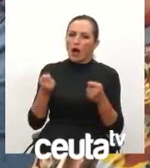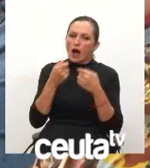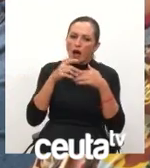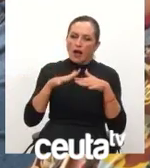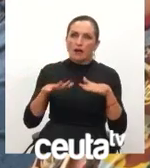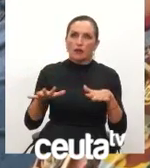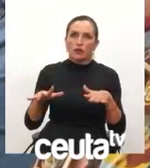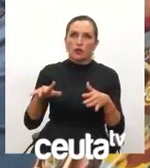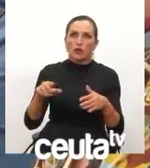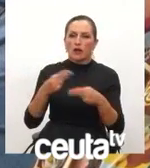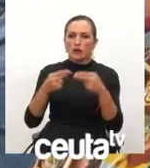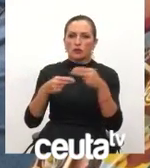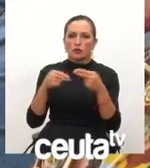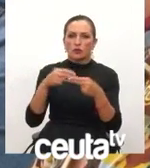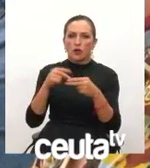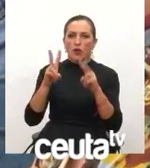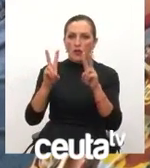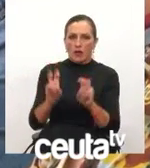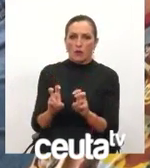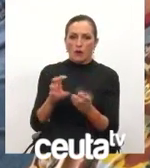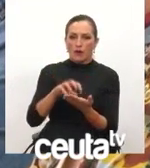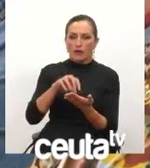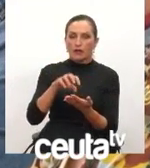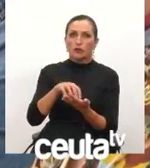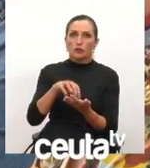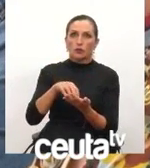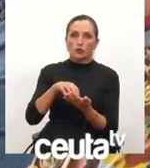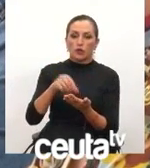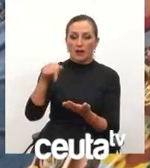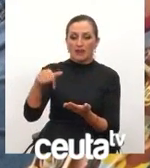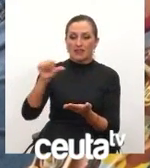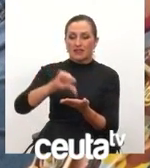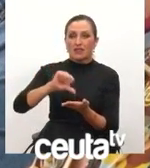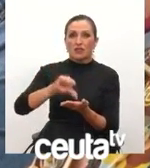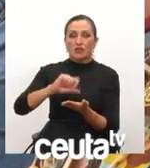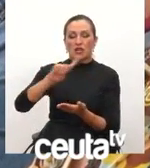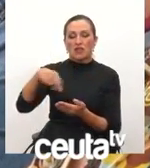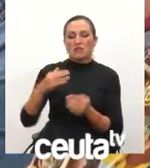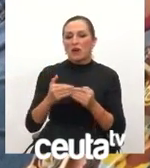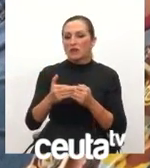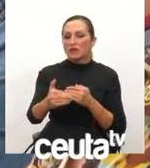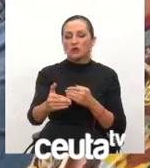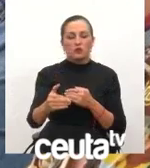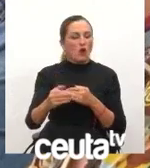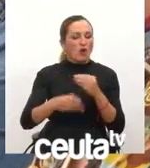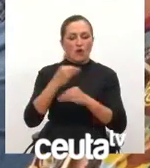de construcción de nuevas infraestructuras para la ciudad, que luego nunca se lleva a cabo y no se convierten en una